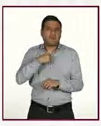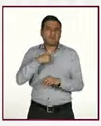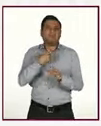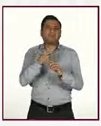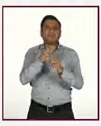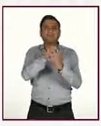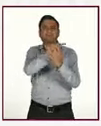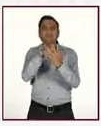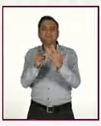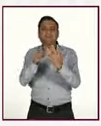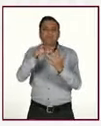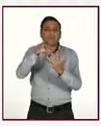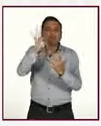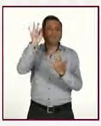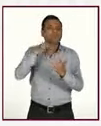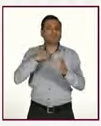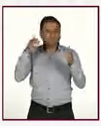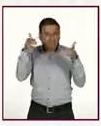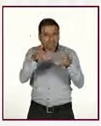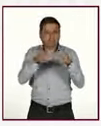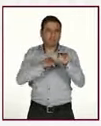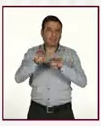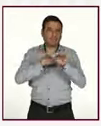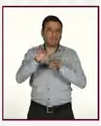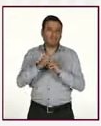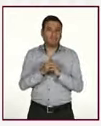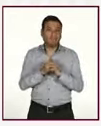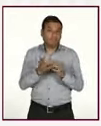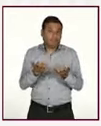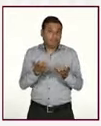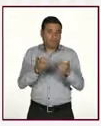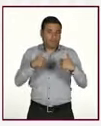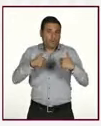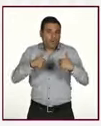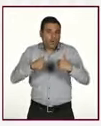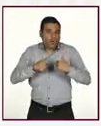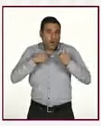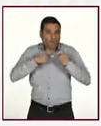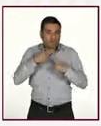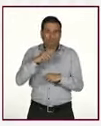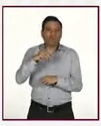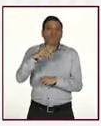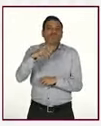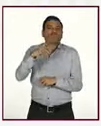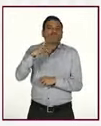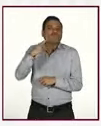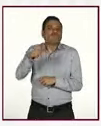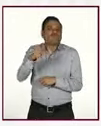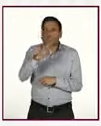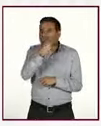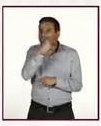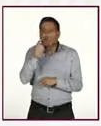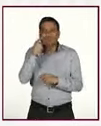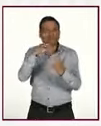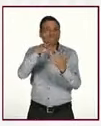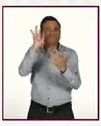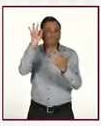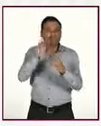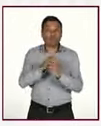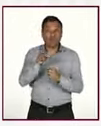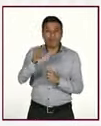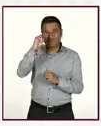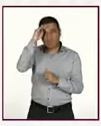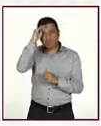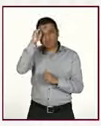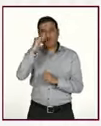eso ayuda a que la chica, el chico tenga diferentes opciones y que lo último que sea en lo que piense sea en el consumo de sustancias. Así